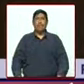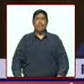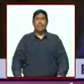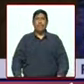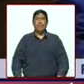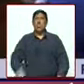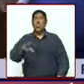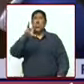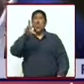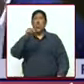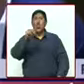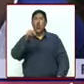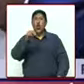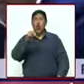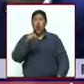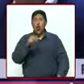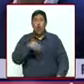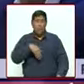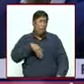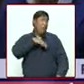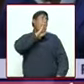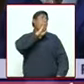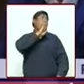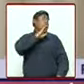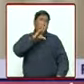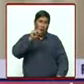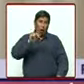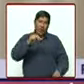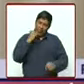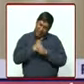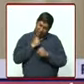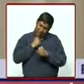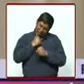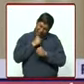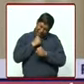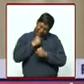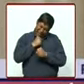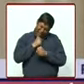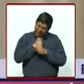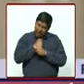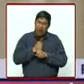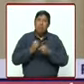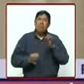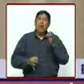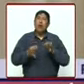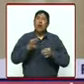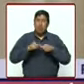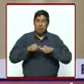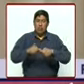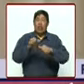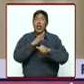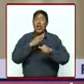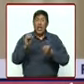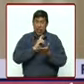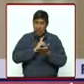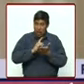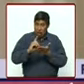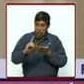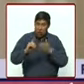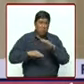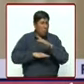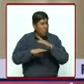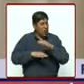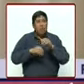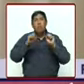No los defraudaré, trabajaré incansablemente para que la justicia prevalezca y el Estado de Derecho se